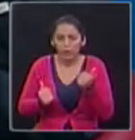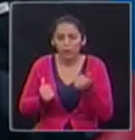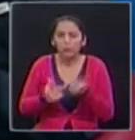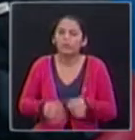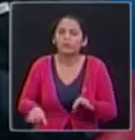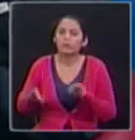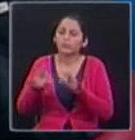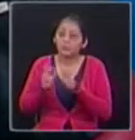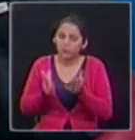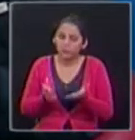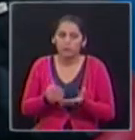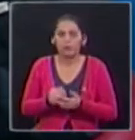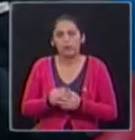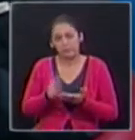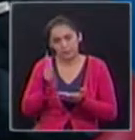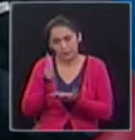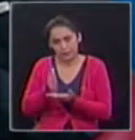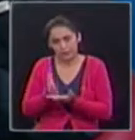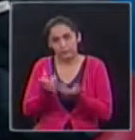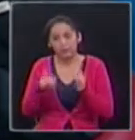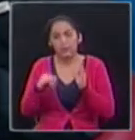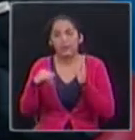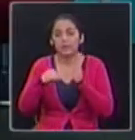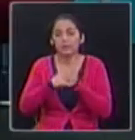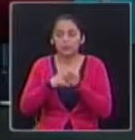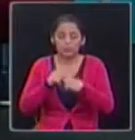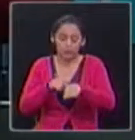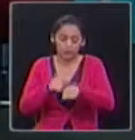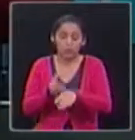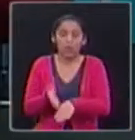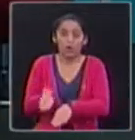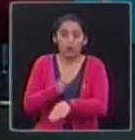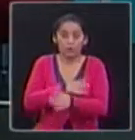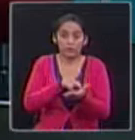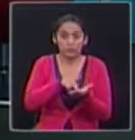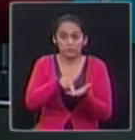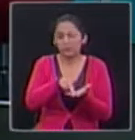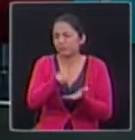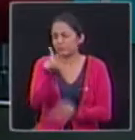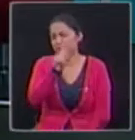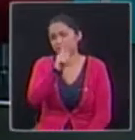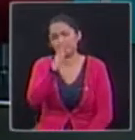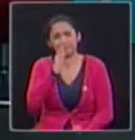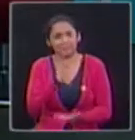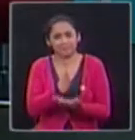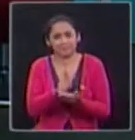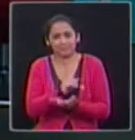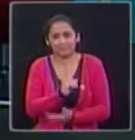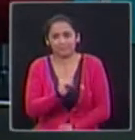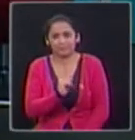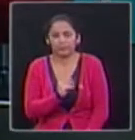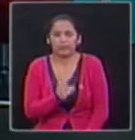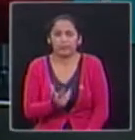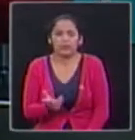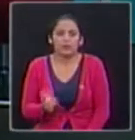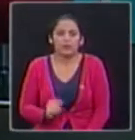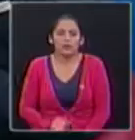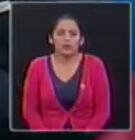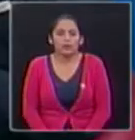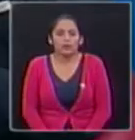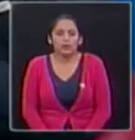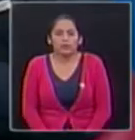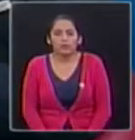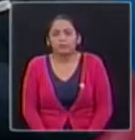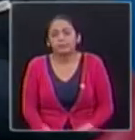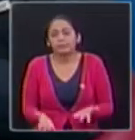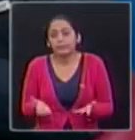impuesto a la renta, nosotros creemos que debe ser totalmente eliminado porque, si bien es cierto, no representa ningún perjuicio para el Estado, creemos que